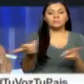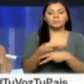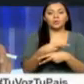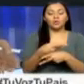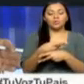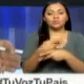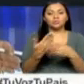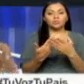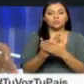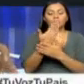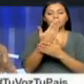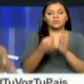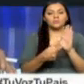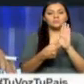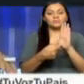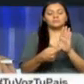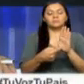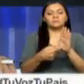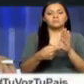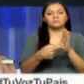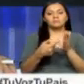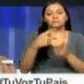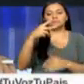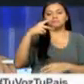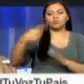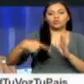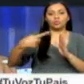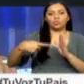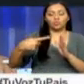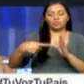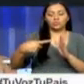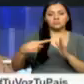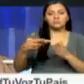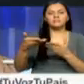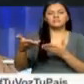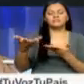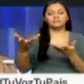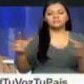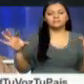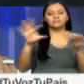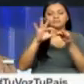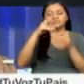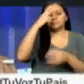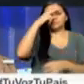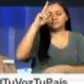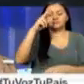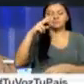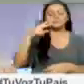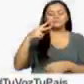SUV de chineses Jack Motors en el estado de Hidalgo, en la alianza con la mexicana Jan Motors.